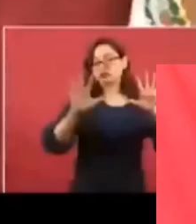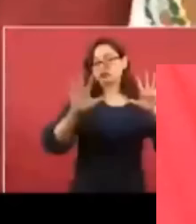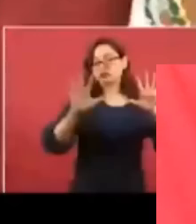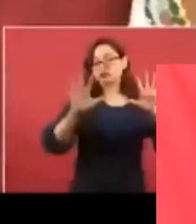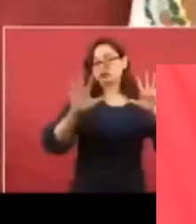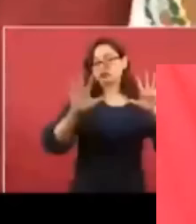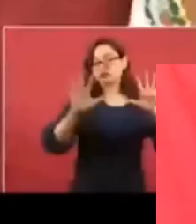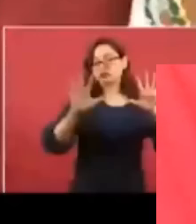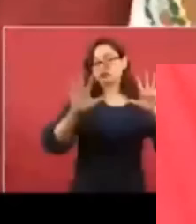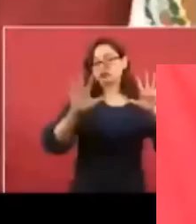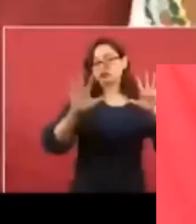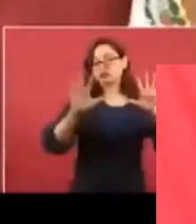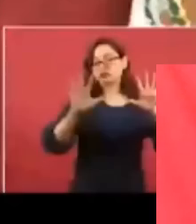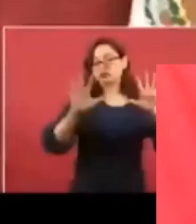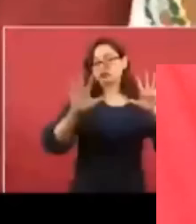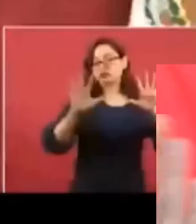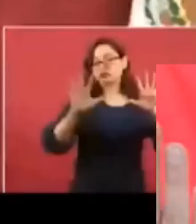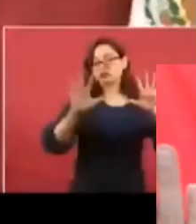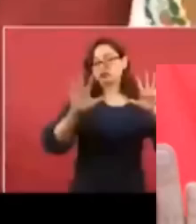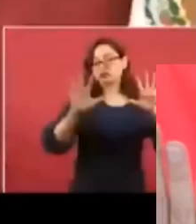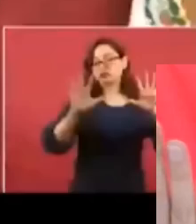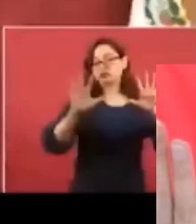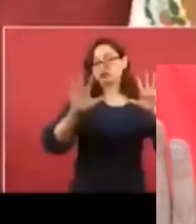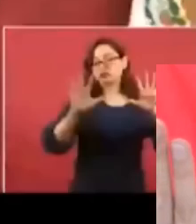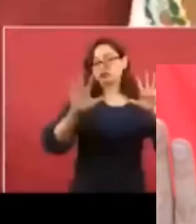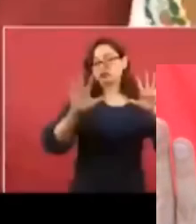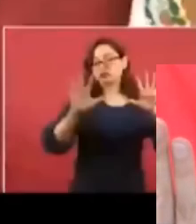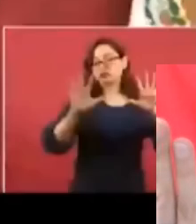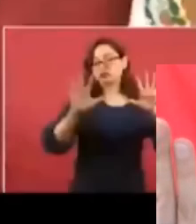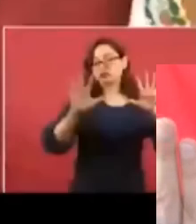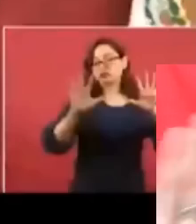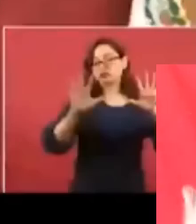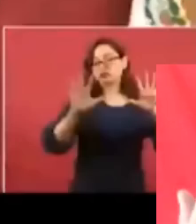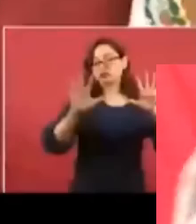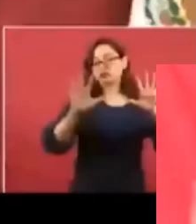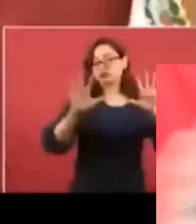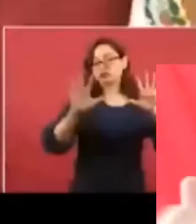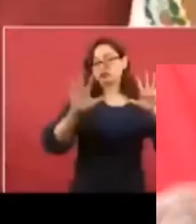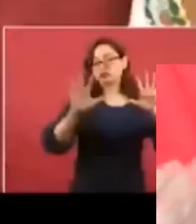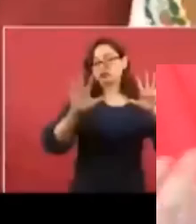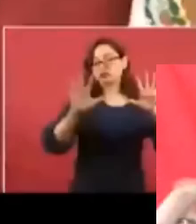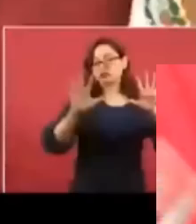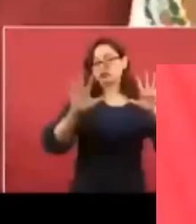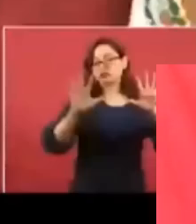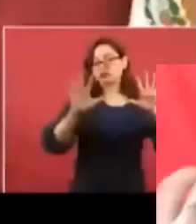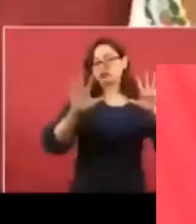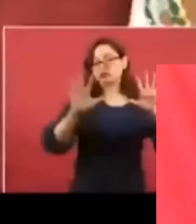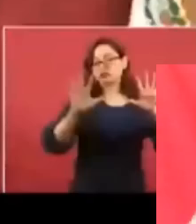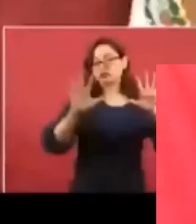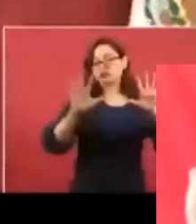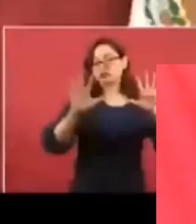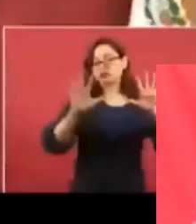el que deje ahí en la silla le va a seguir éste lo que prometió obviamente pero igual queremos ascuas rapidito